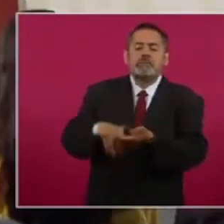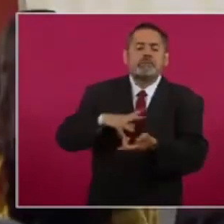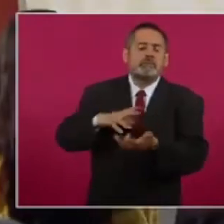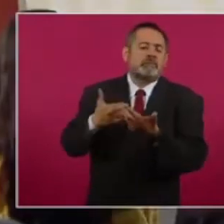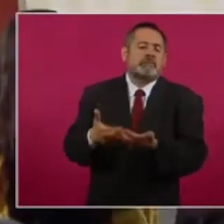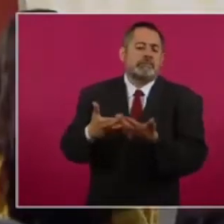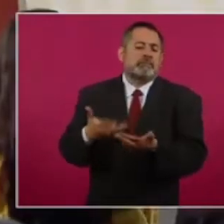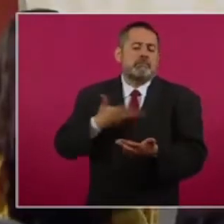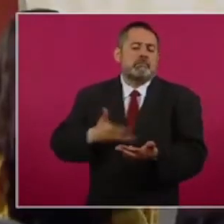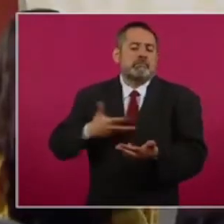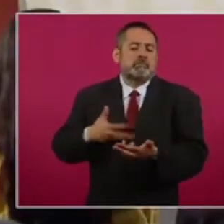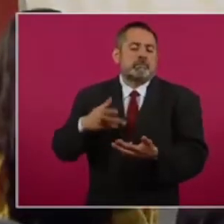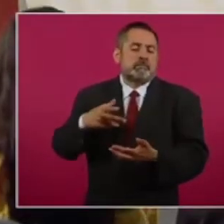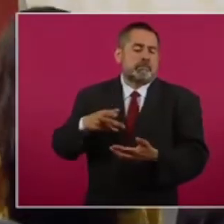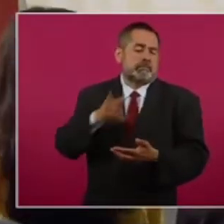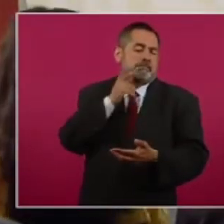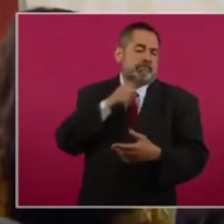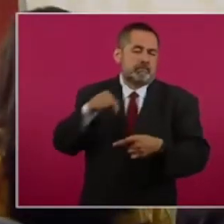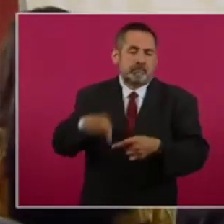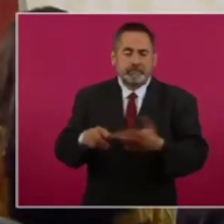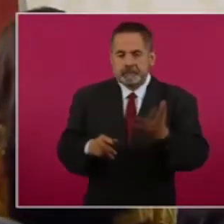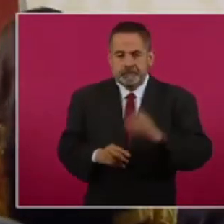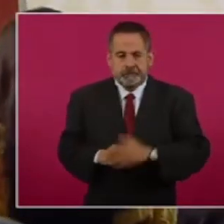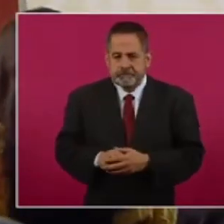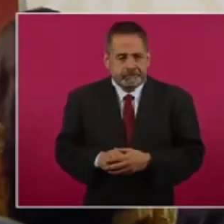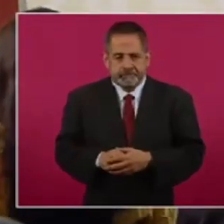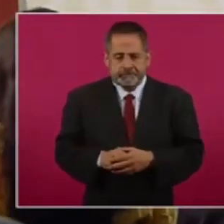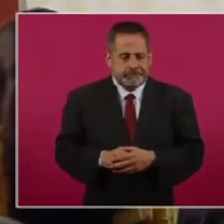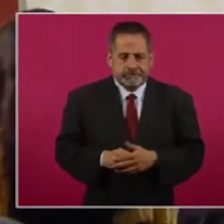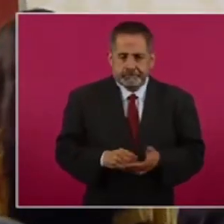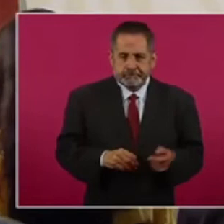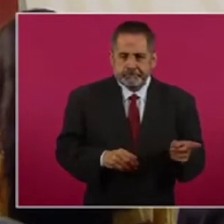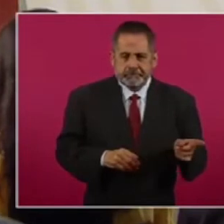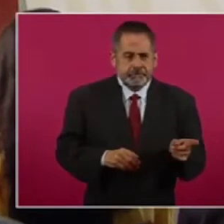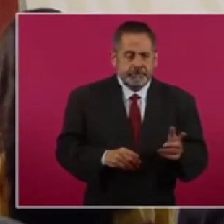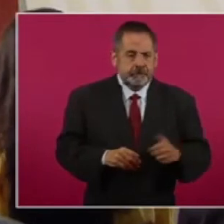donde hay petróleo, que no son